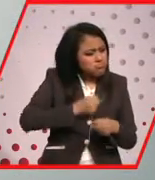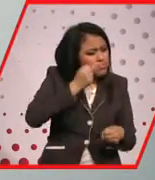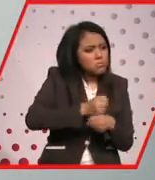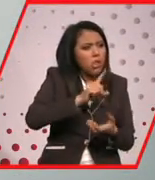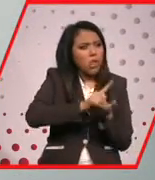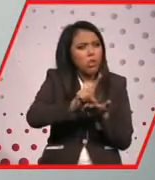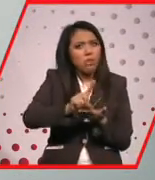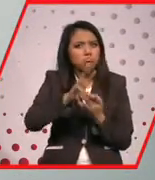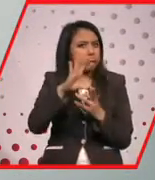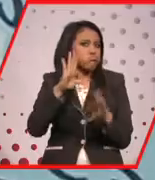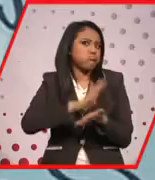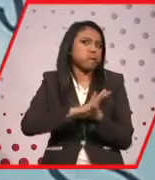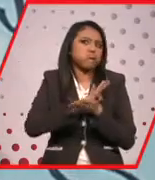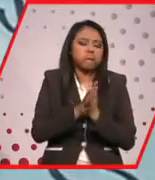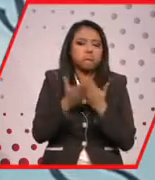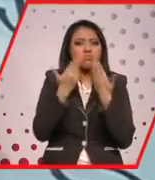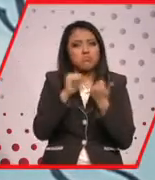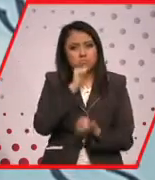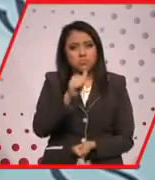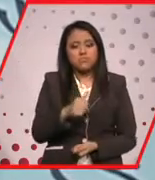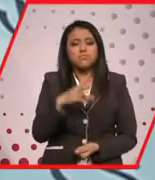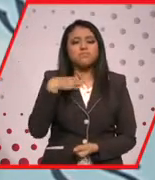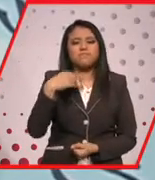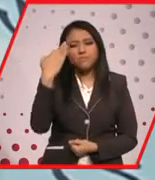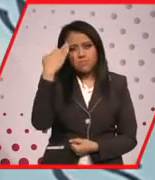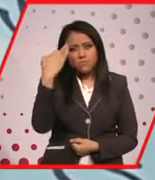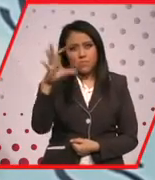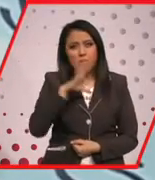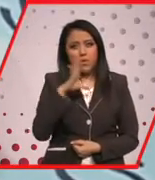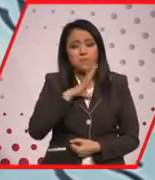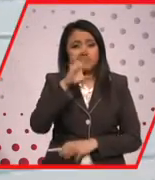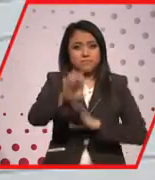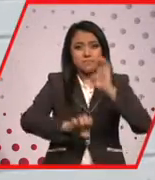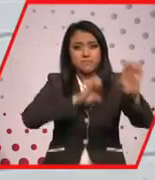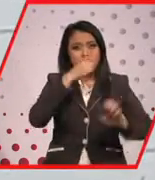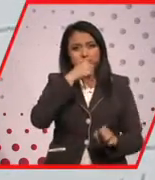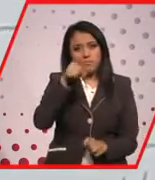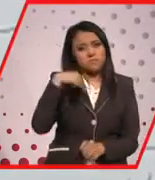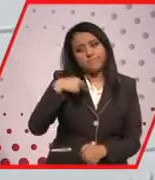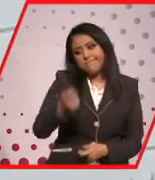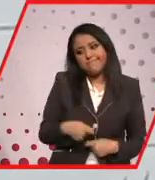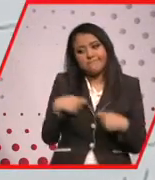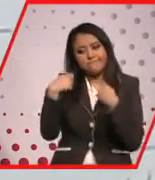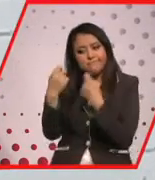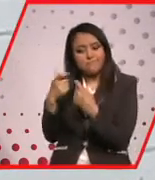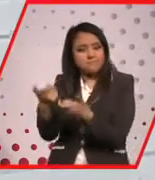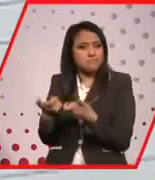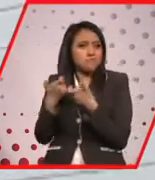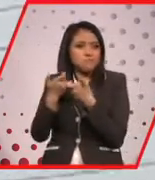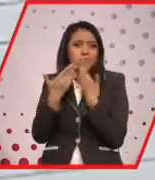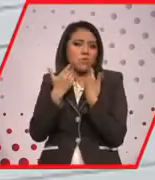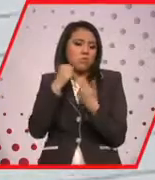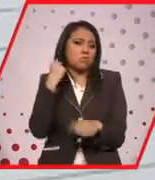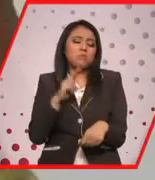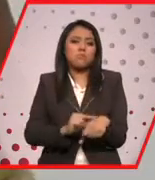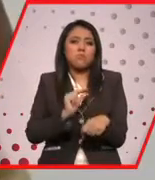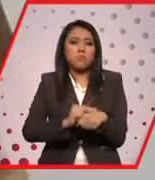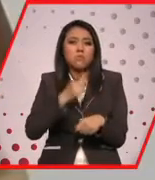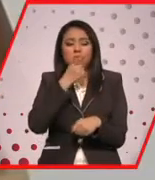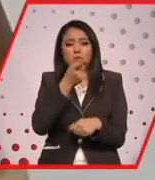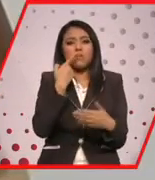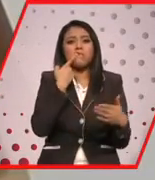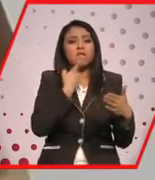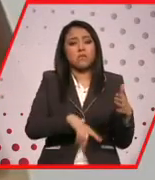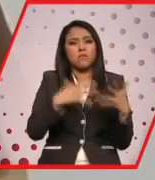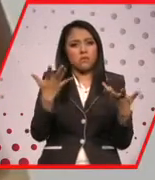y mis garantías individuales. Transcurrido ese tiempo, la empresa para la que trabajaba asegura no se hizo cargo de sus gastos médicos y le pusieron una denuncia de un